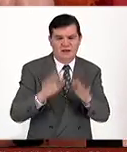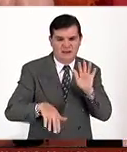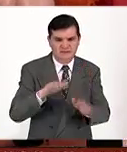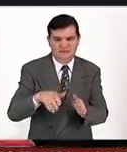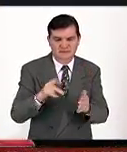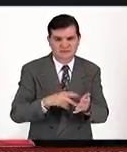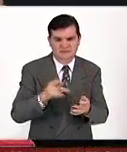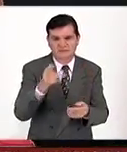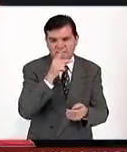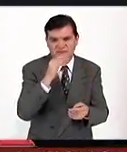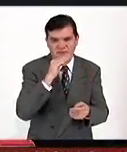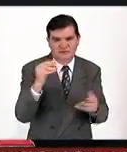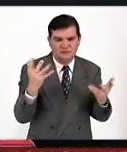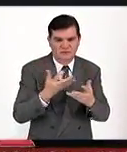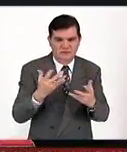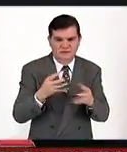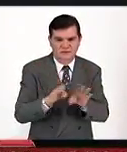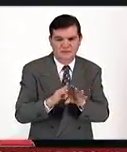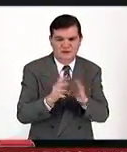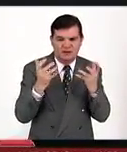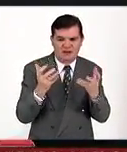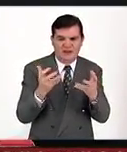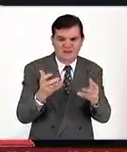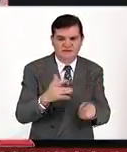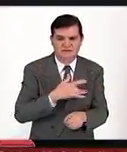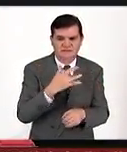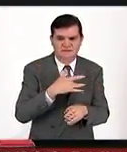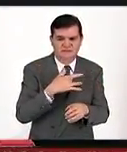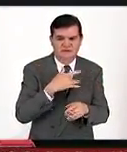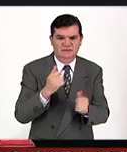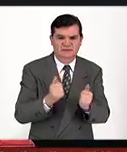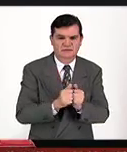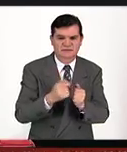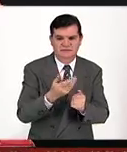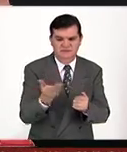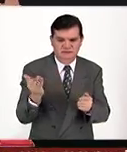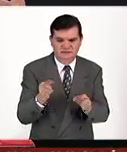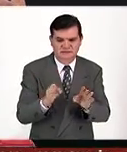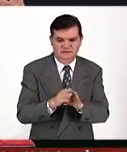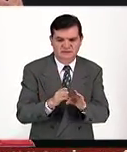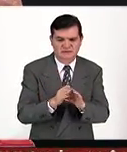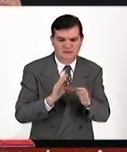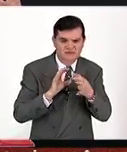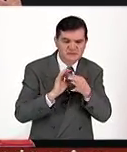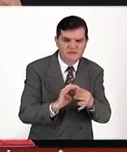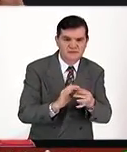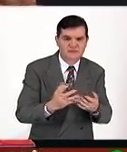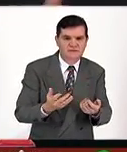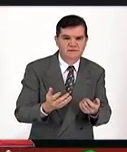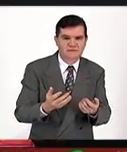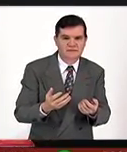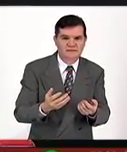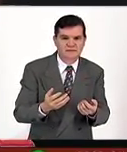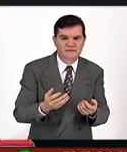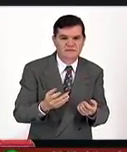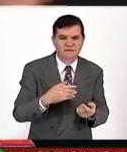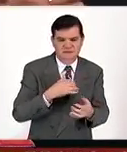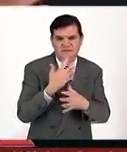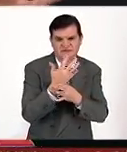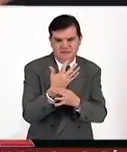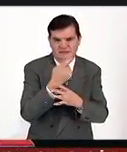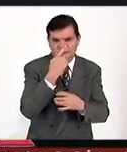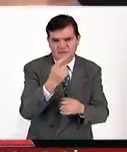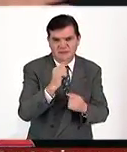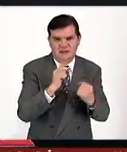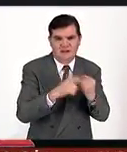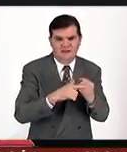veces los padres lo hacemos en un afán de sentirnos indispensables, de sentirnos cercanos. Voy a decir algo